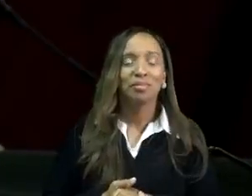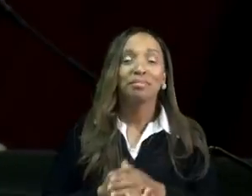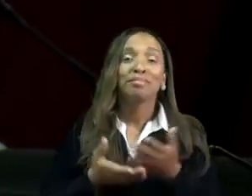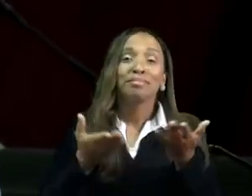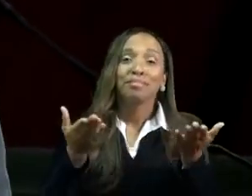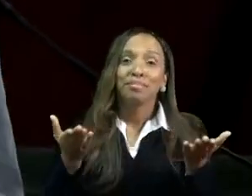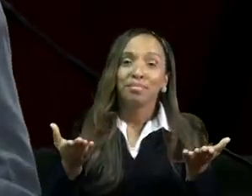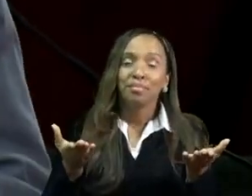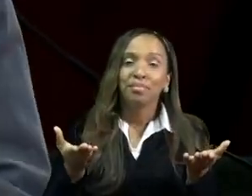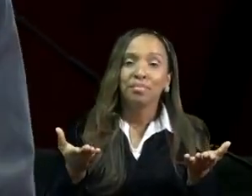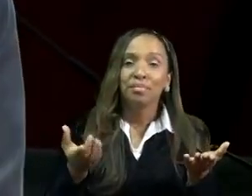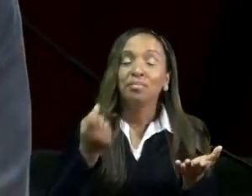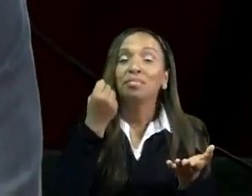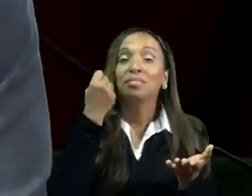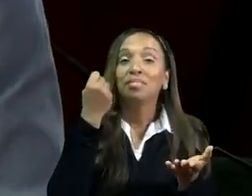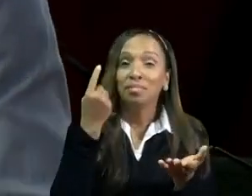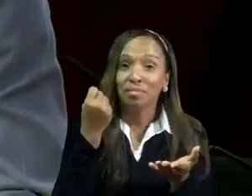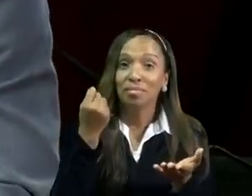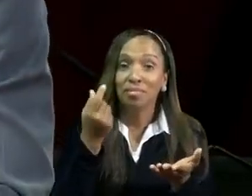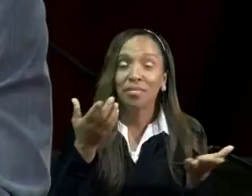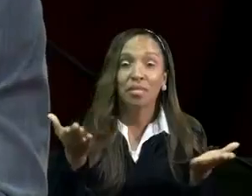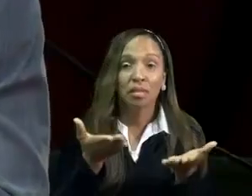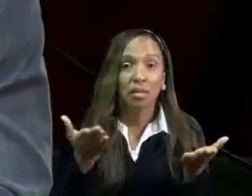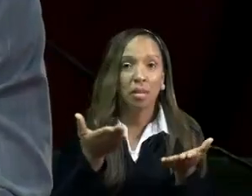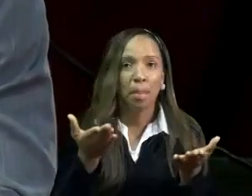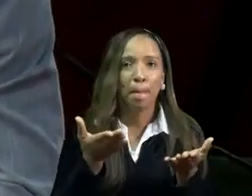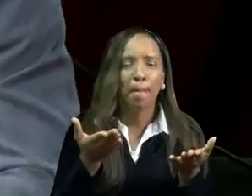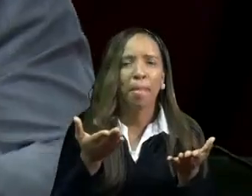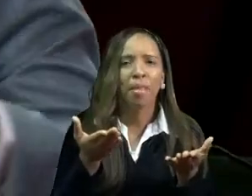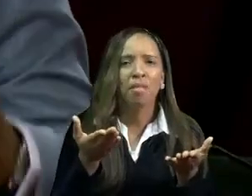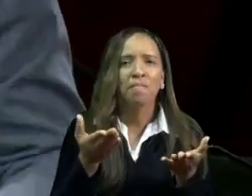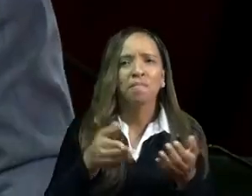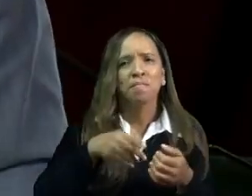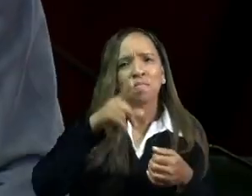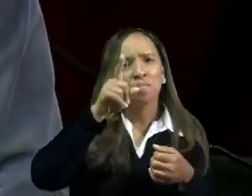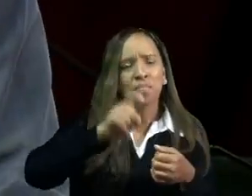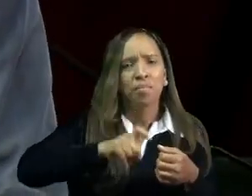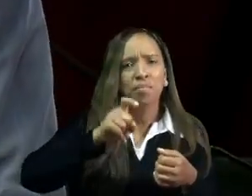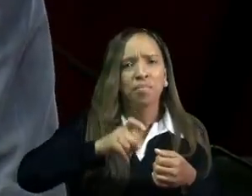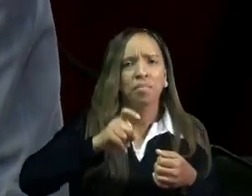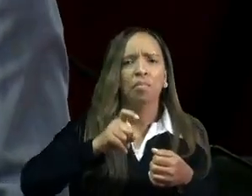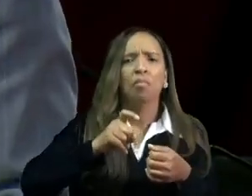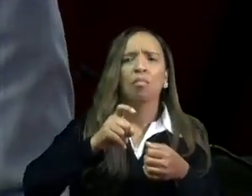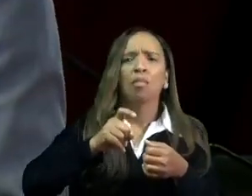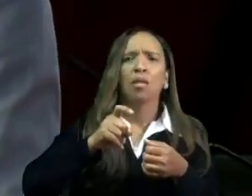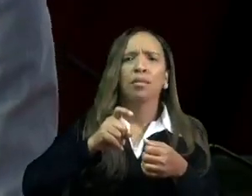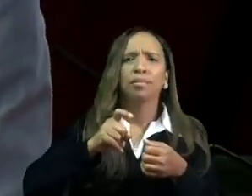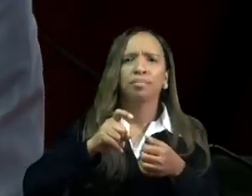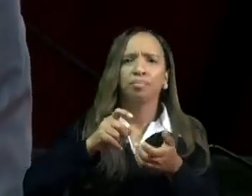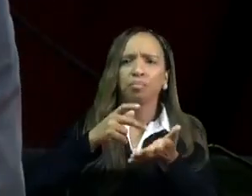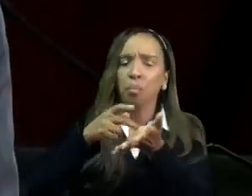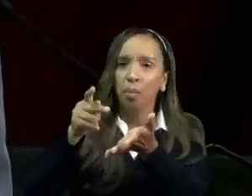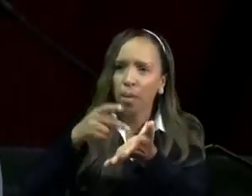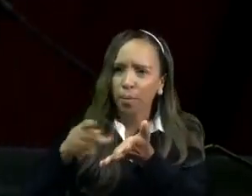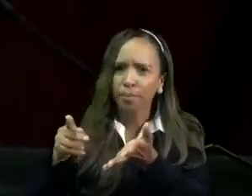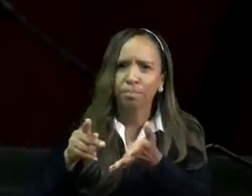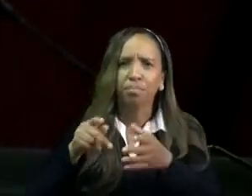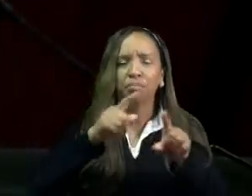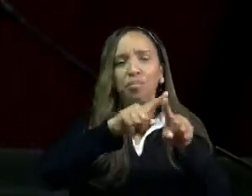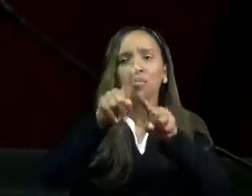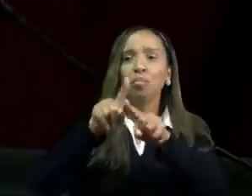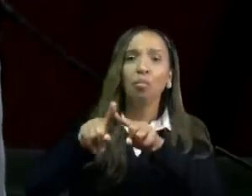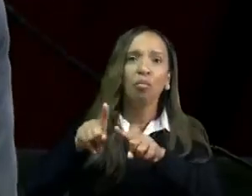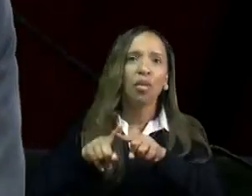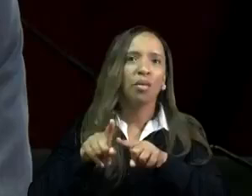que aquí tenemos todos los días, peticiones de los diputados y de un pueblo que quiere que le construyan